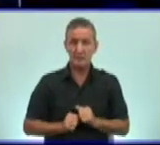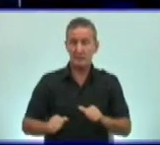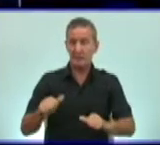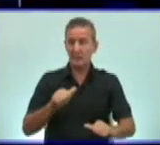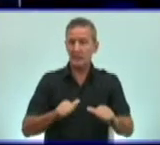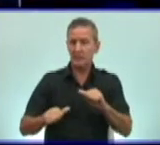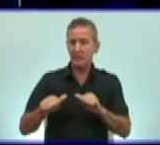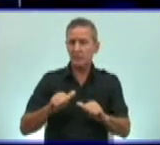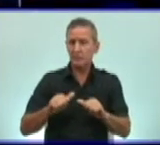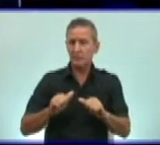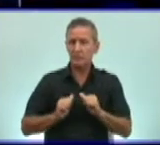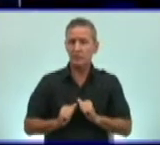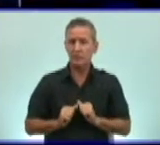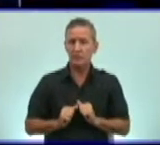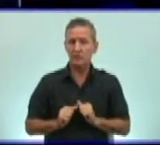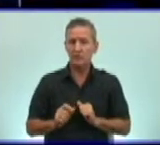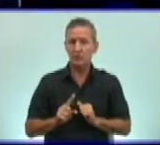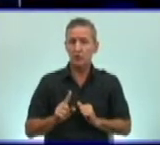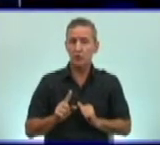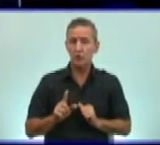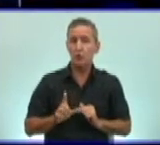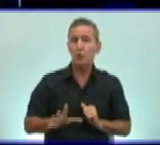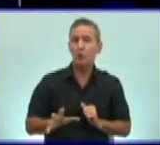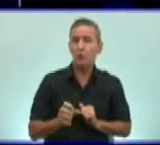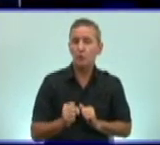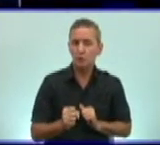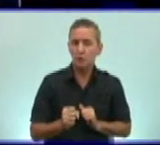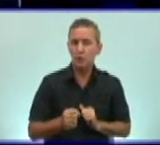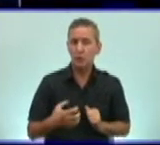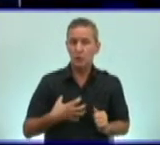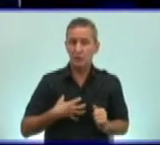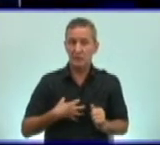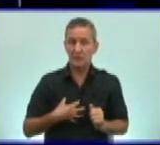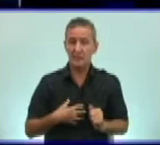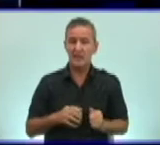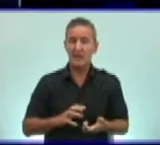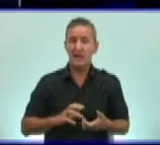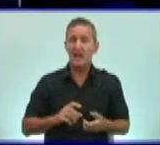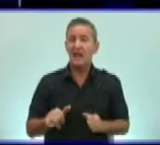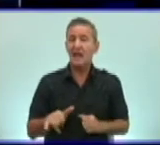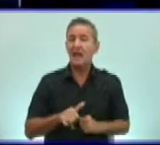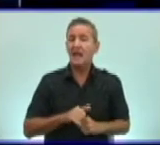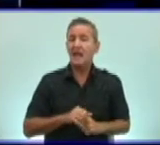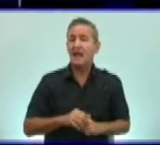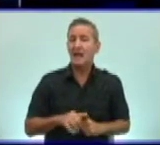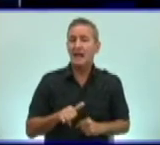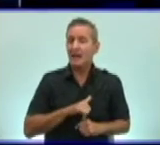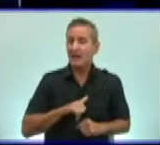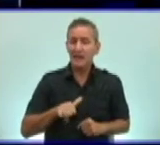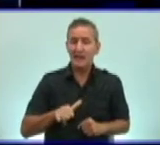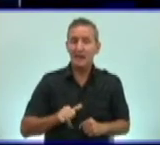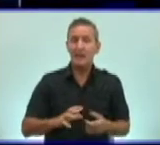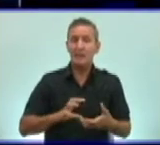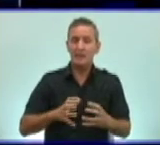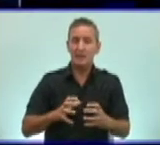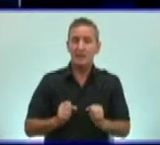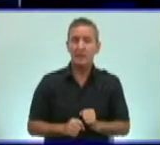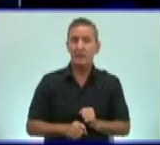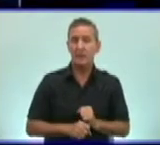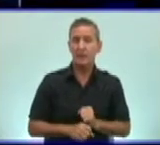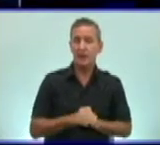sustancias no todas tienen la misma estructura. Hay sustancias que son moleculares, hay sustancias que son iónicas,